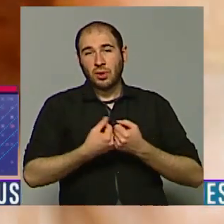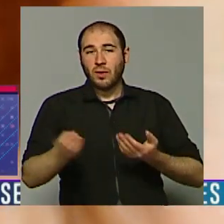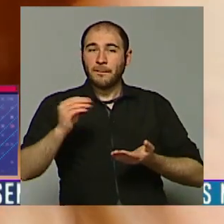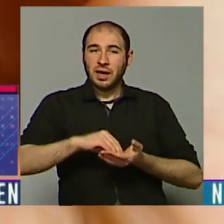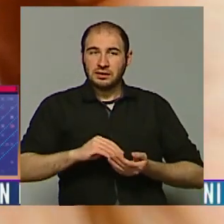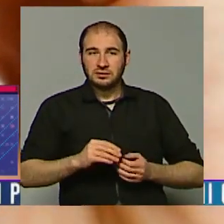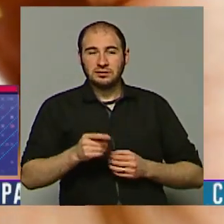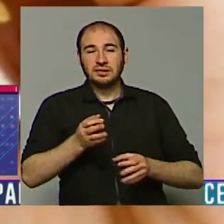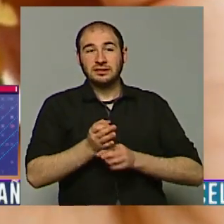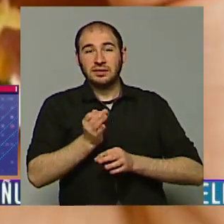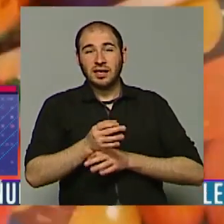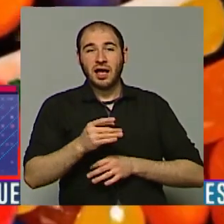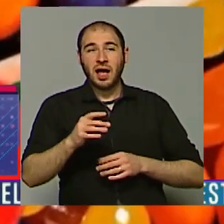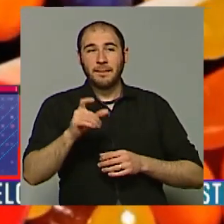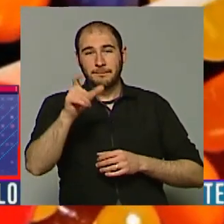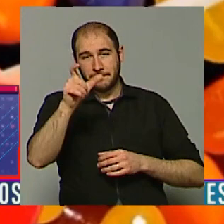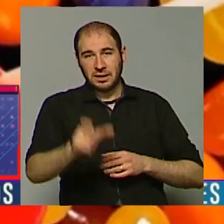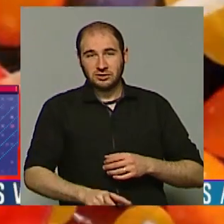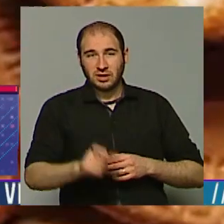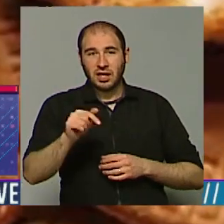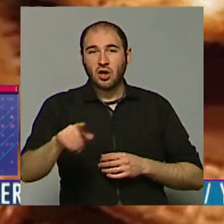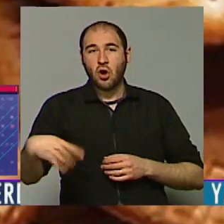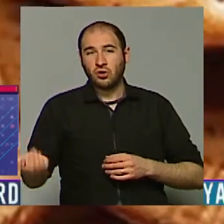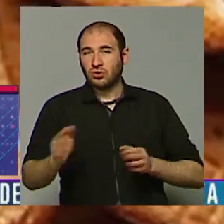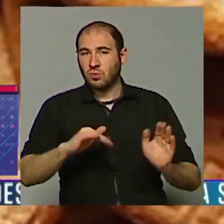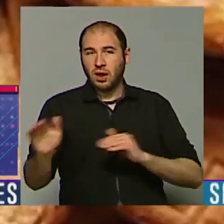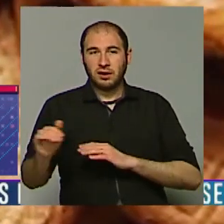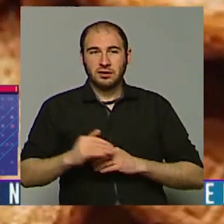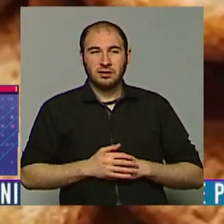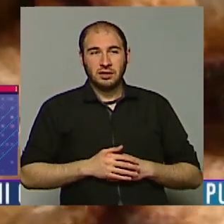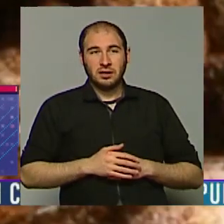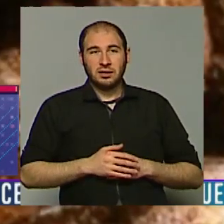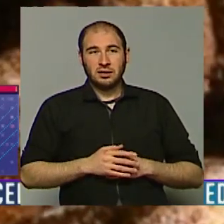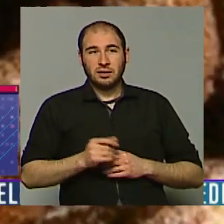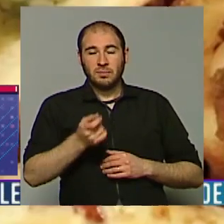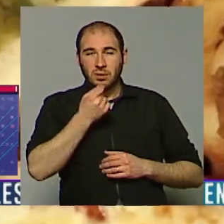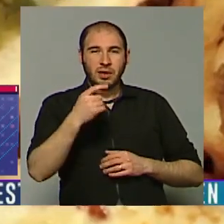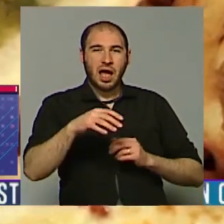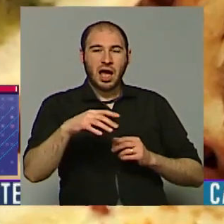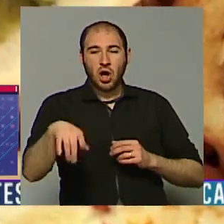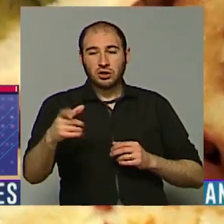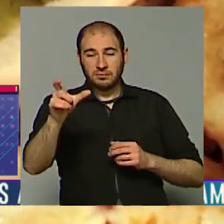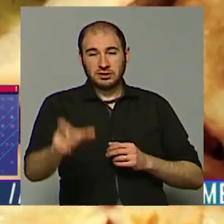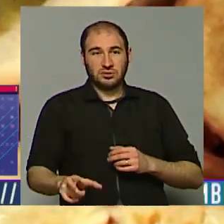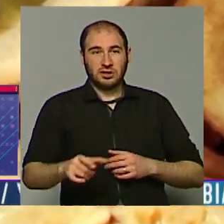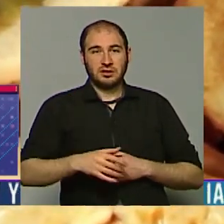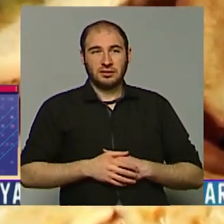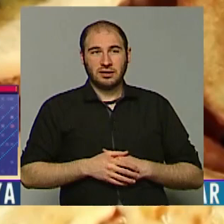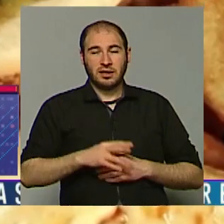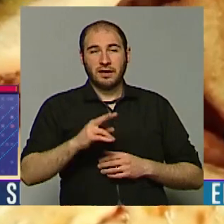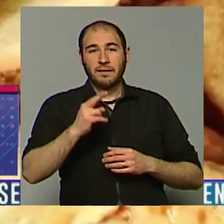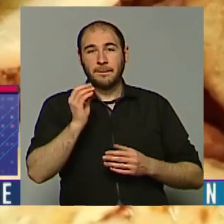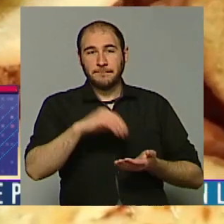agregar o considerar al animal no humano como un otro. Sí. Digamos, nosotros consideramos en la mayoría que el otro es ser humano y el veganismo